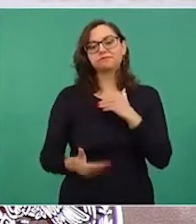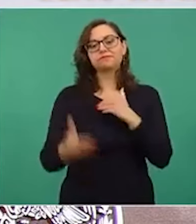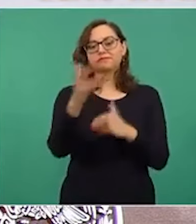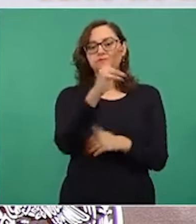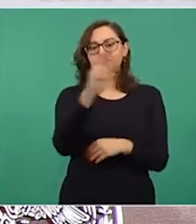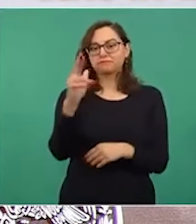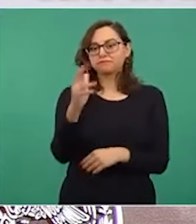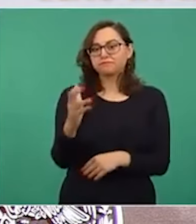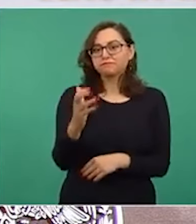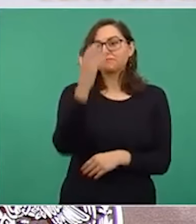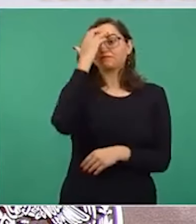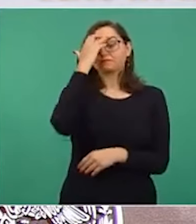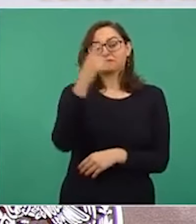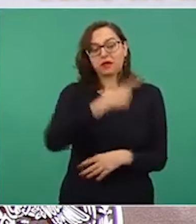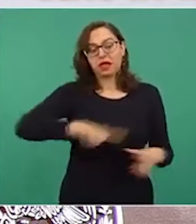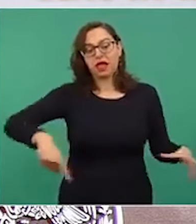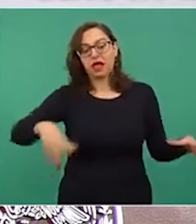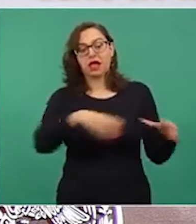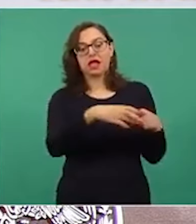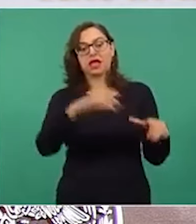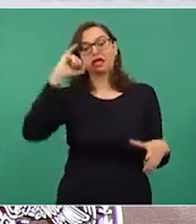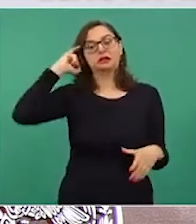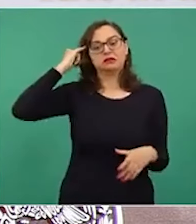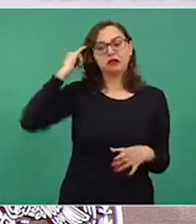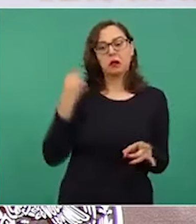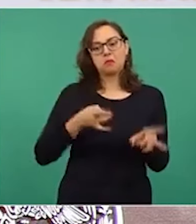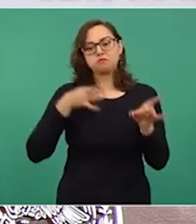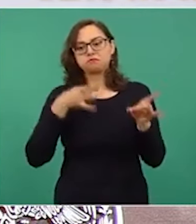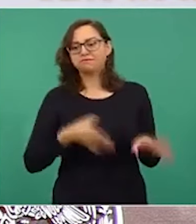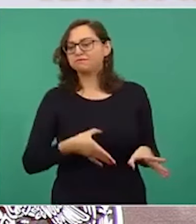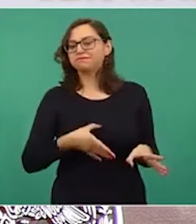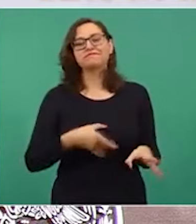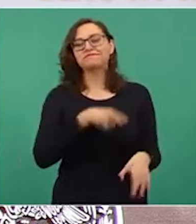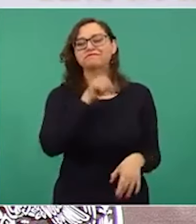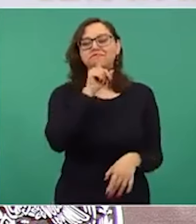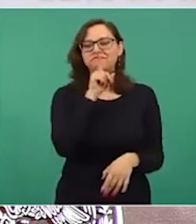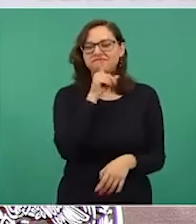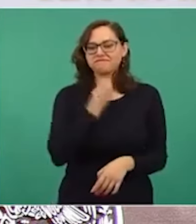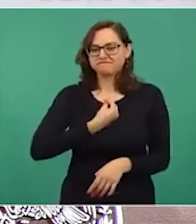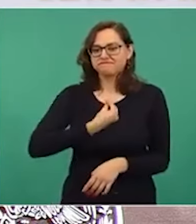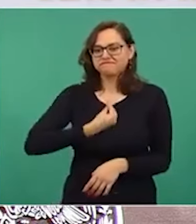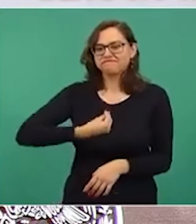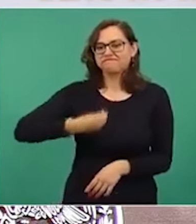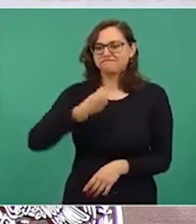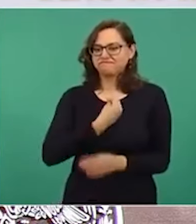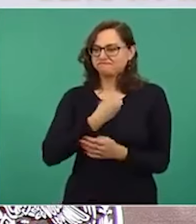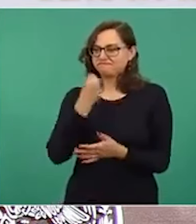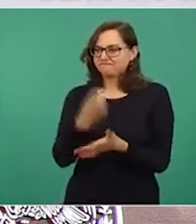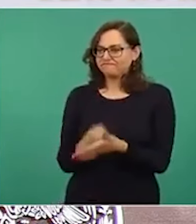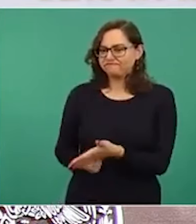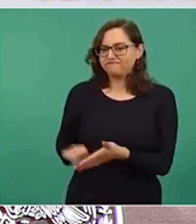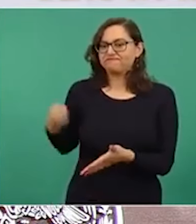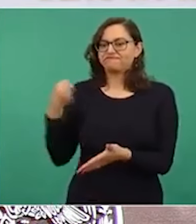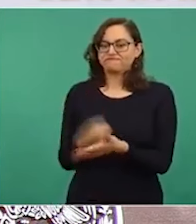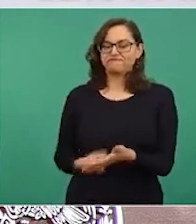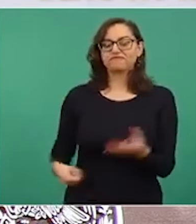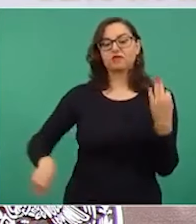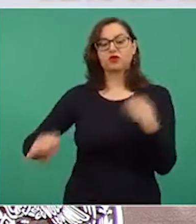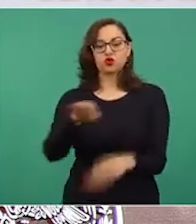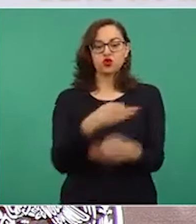nunca fue vencida, sino que resiste con dignidad y fuerza. Entre todos, autoridades, comunidades,